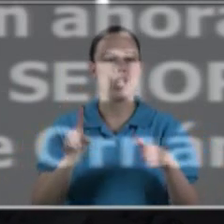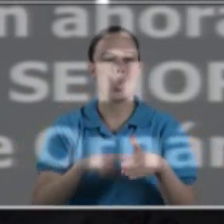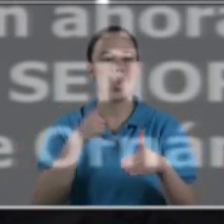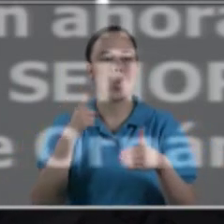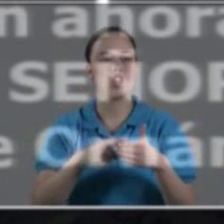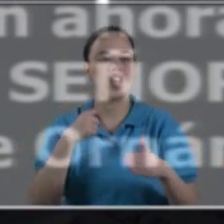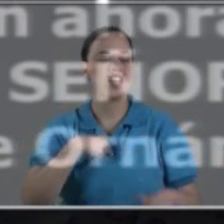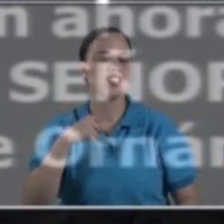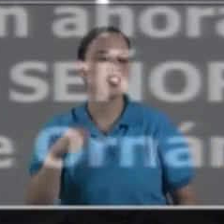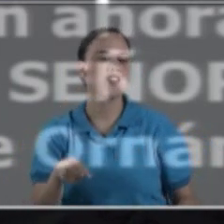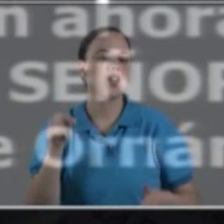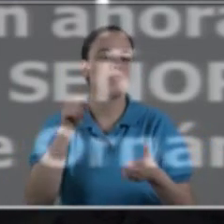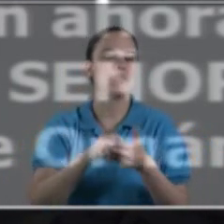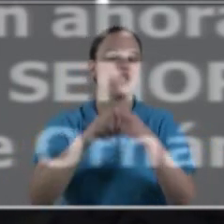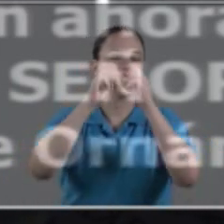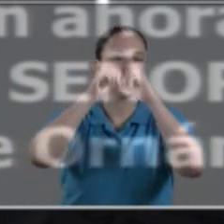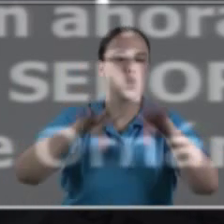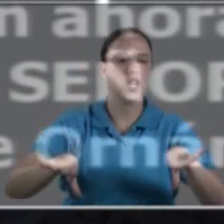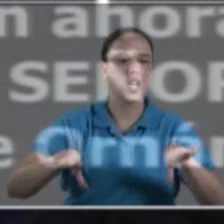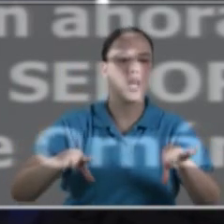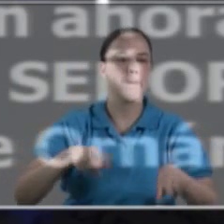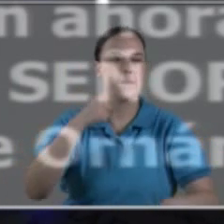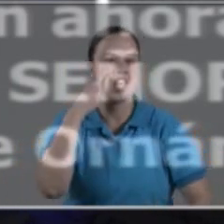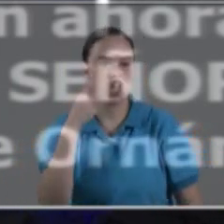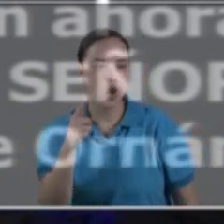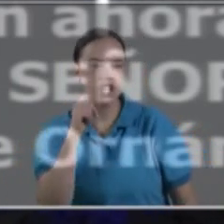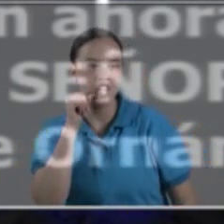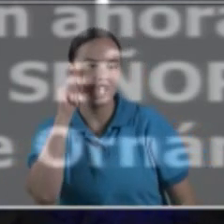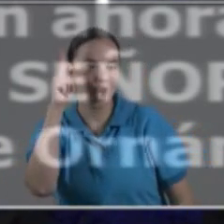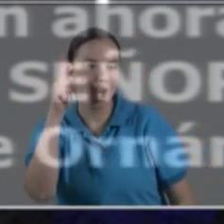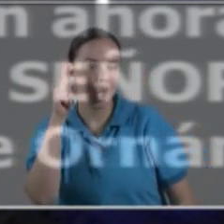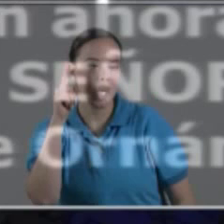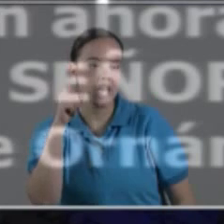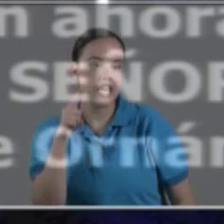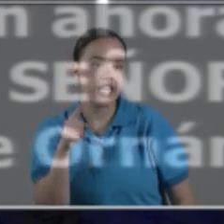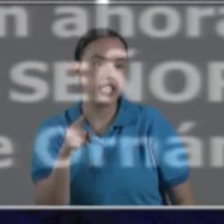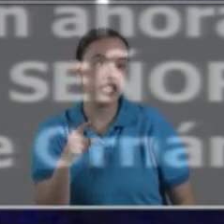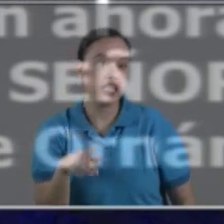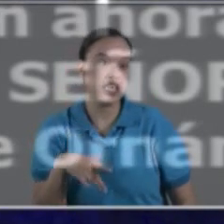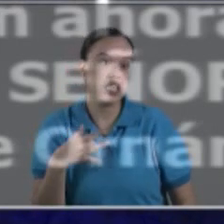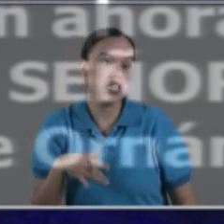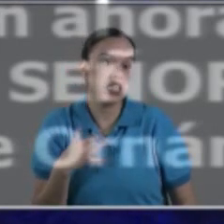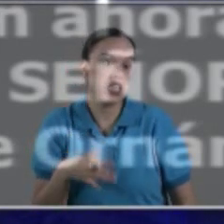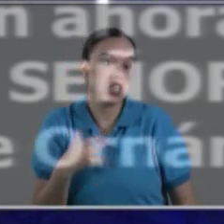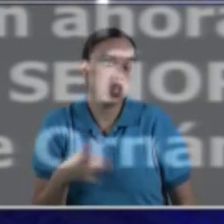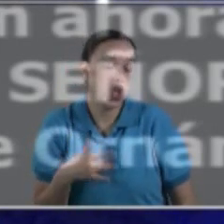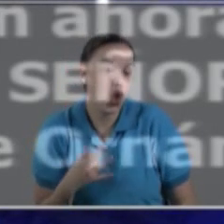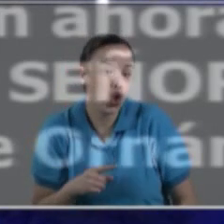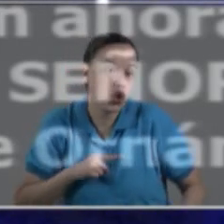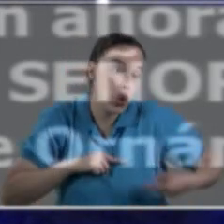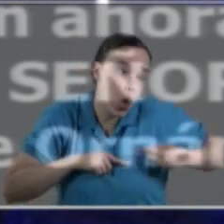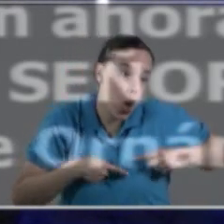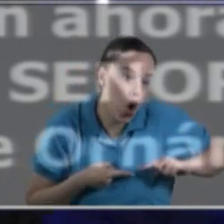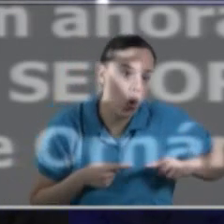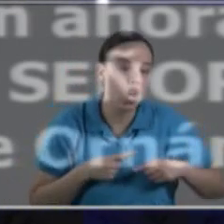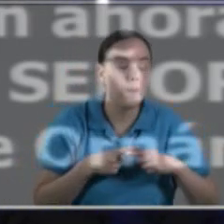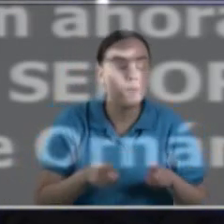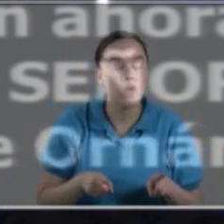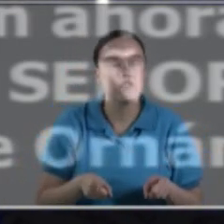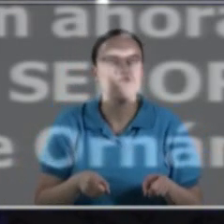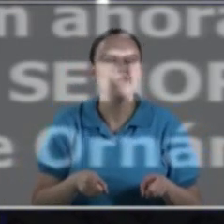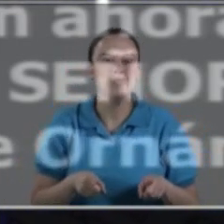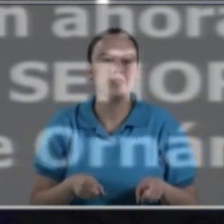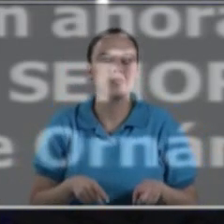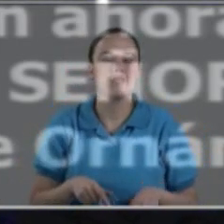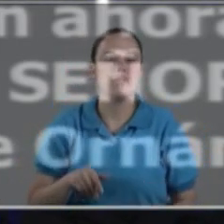cuando estaba a punto de destruirla miró el señor y sintió pesar por la